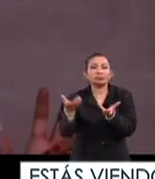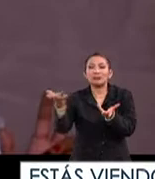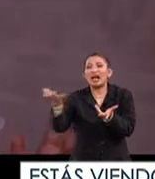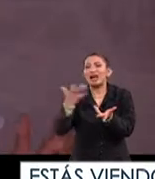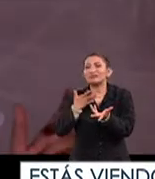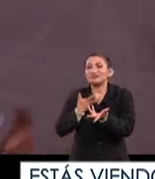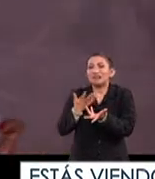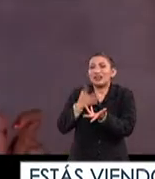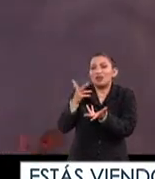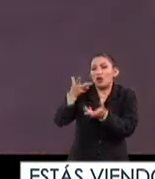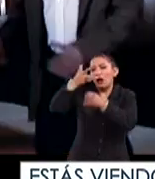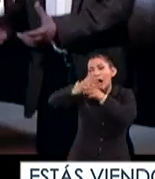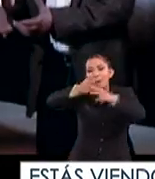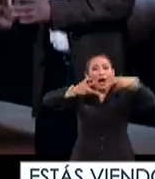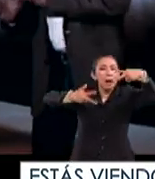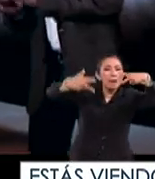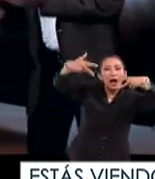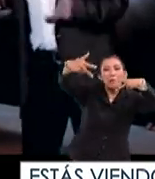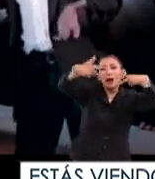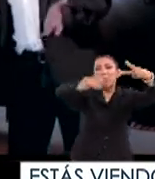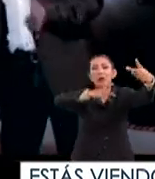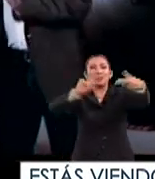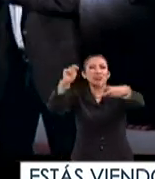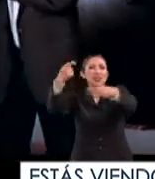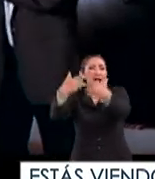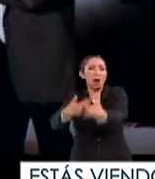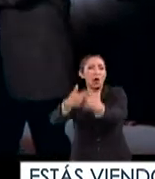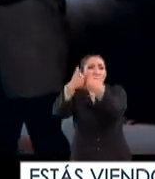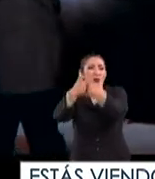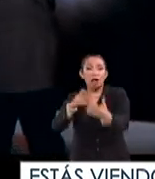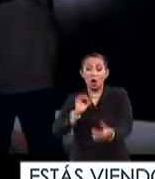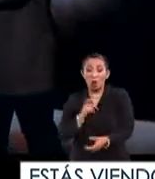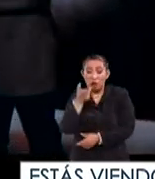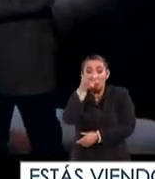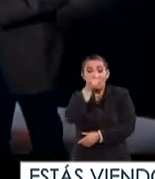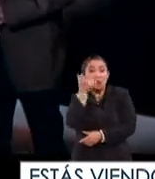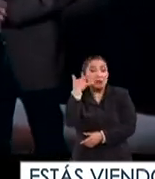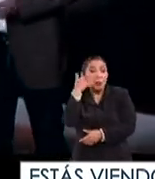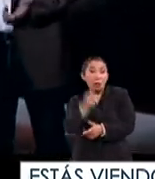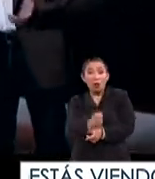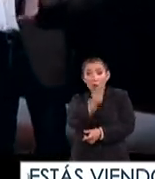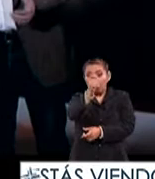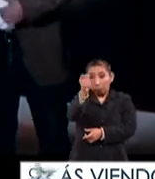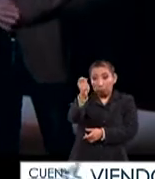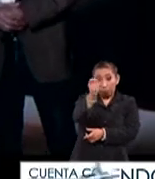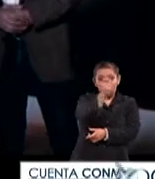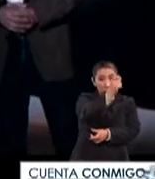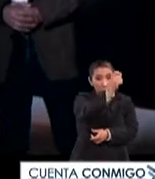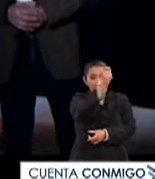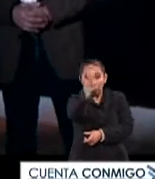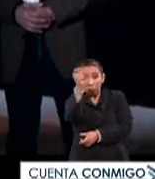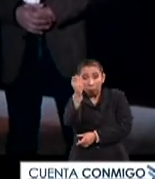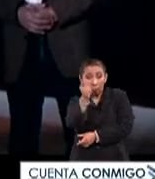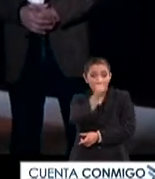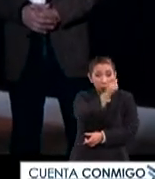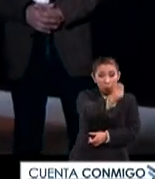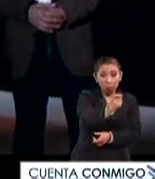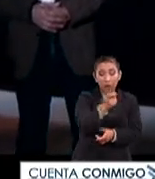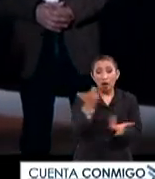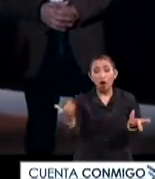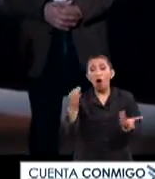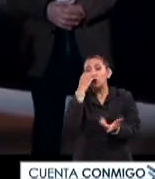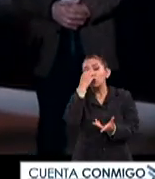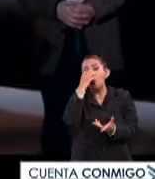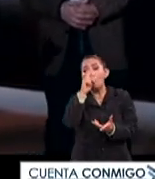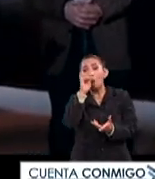a cuestiones de cámaras y demás, pues ¿no? O sea, la con tu tecnología. celular puedes hacer una. Exacto, ya hemos tenido un par de películas como Tangerine o Oso